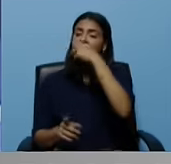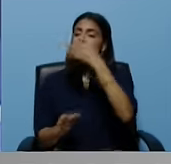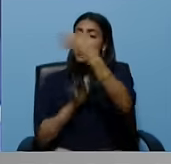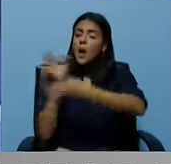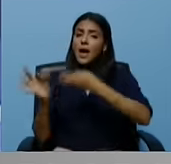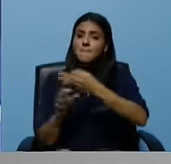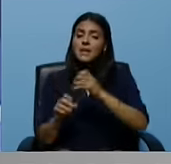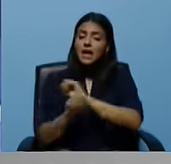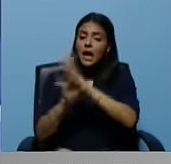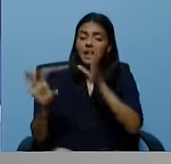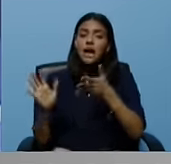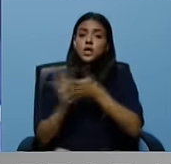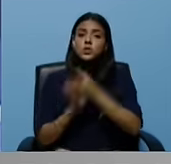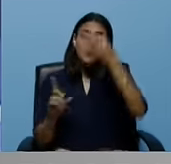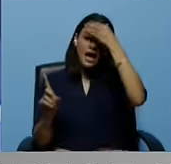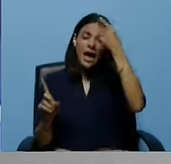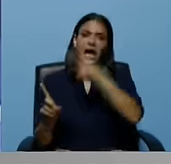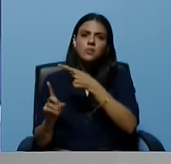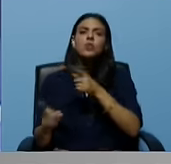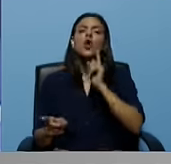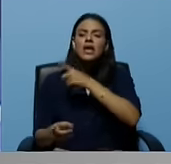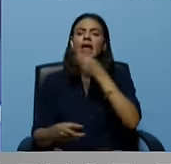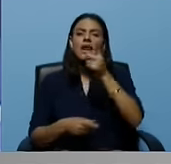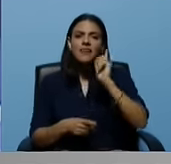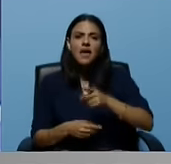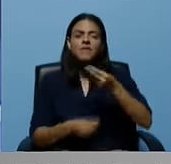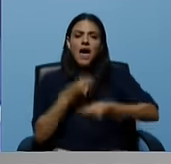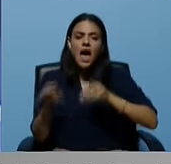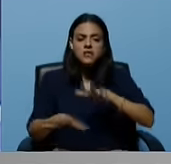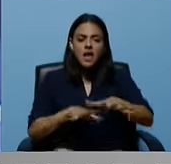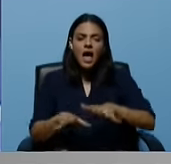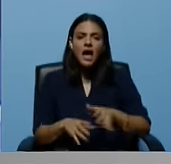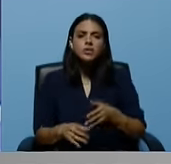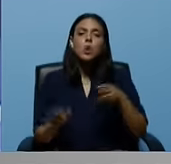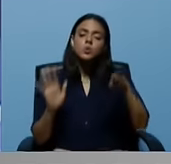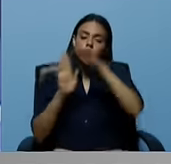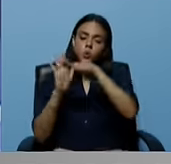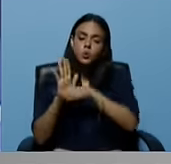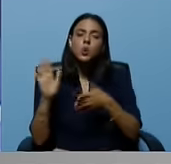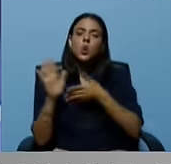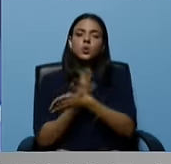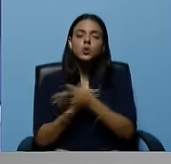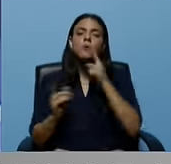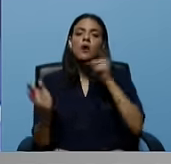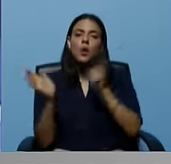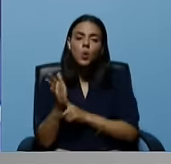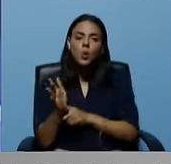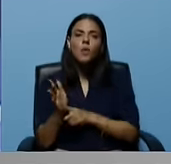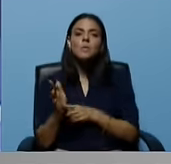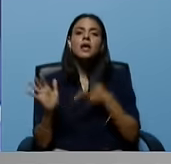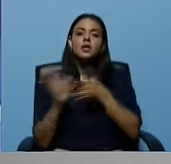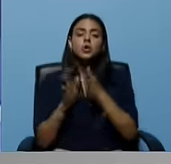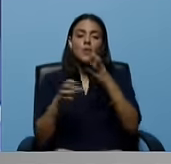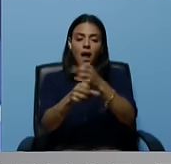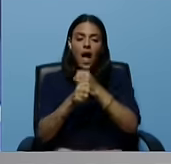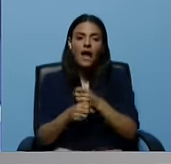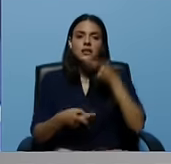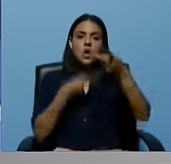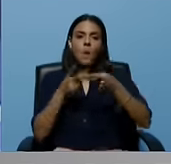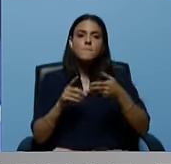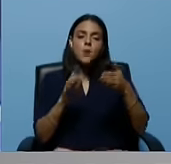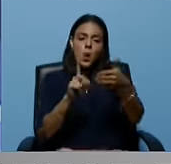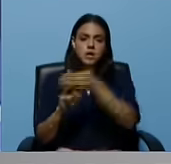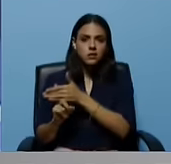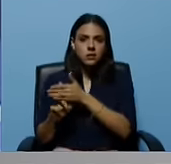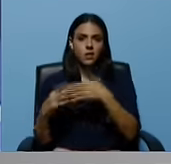a el señor González Urrutia cuáles son los alcances que tiene desde el punto de vista de su asilo político. Te